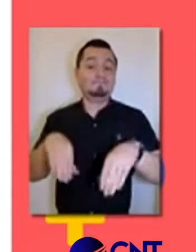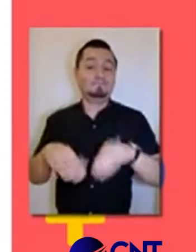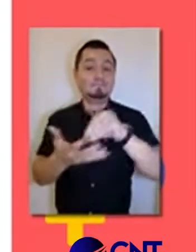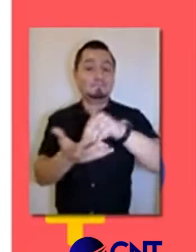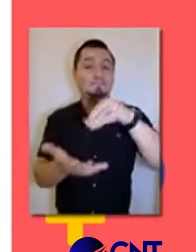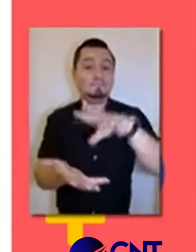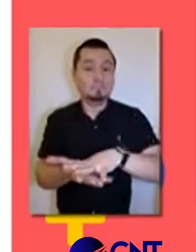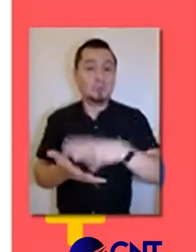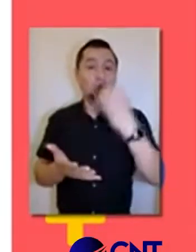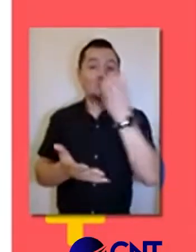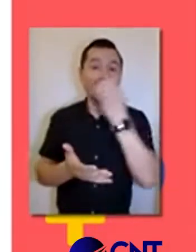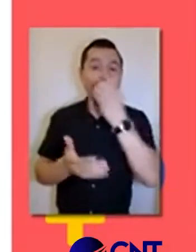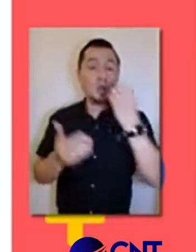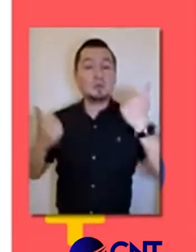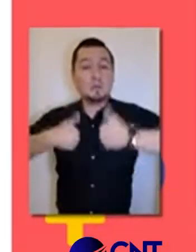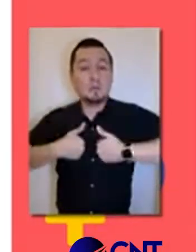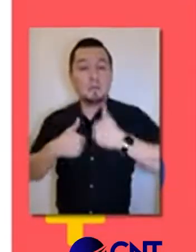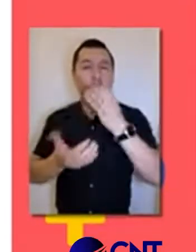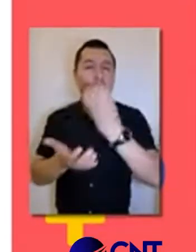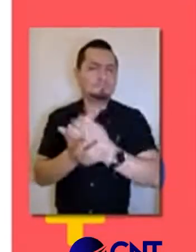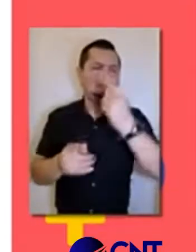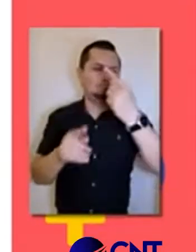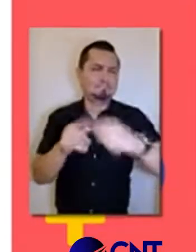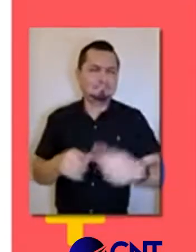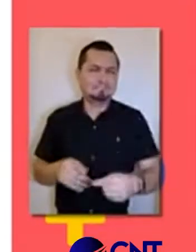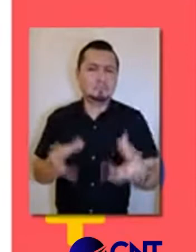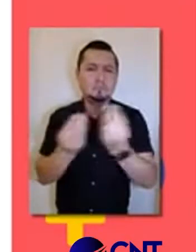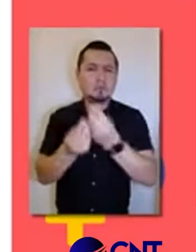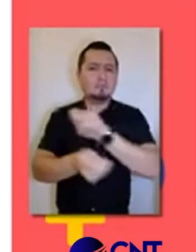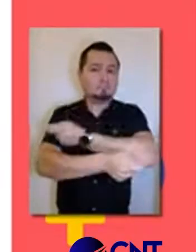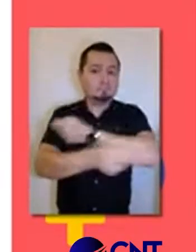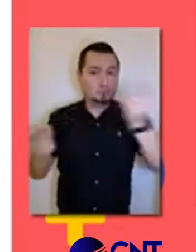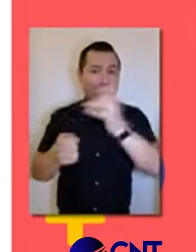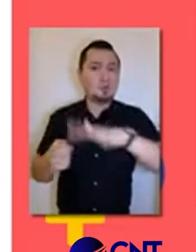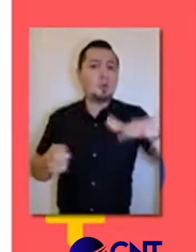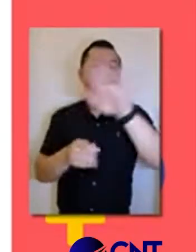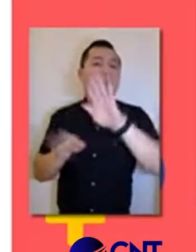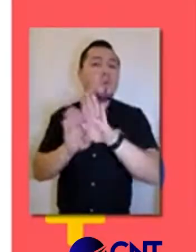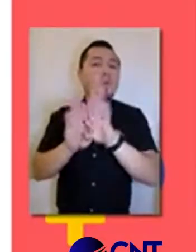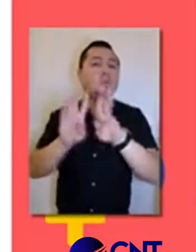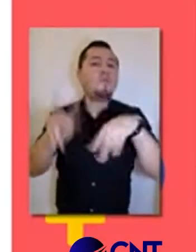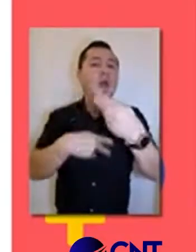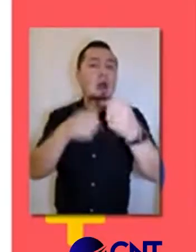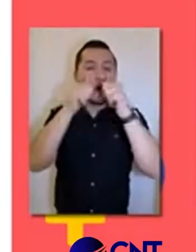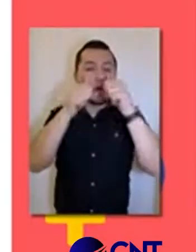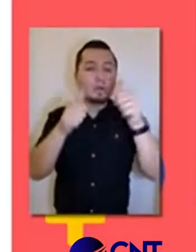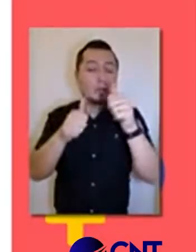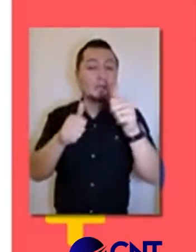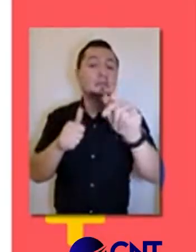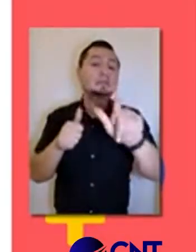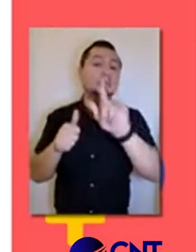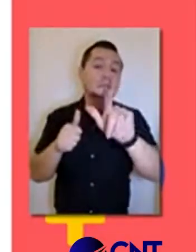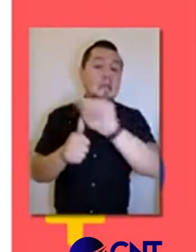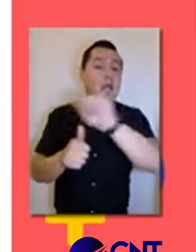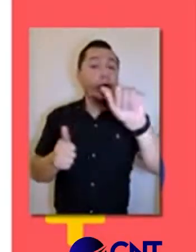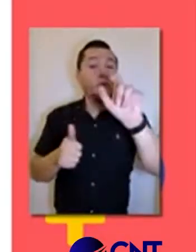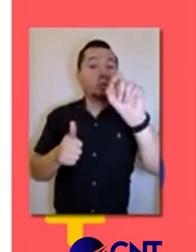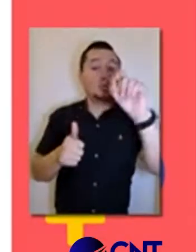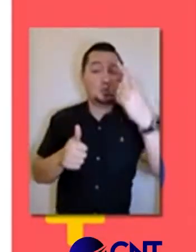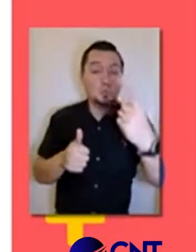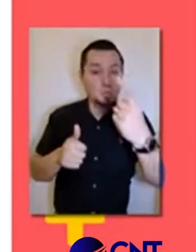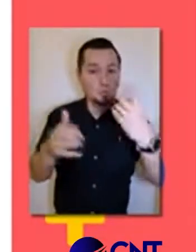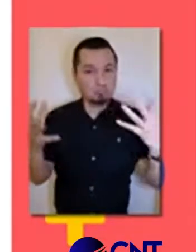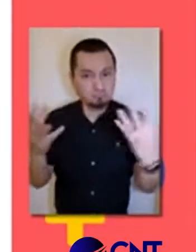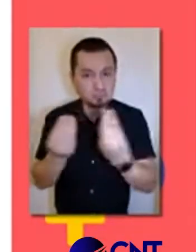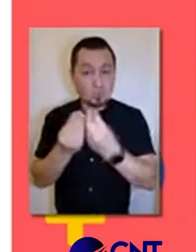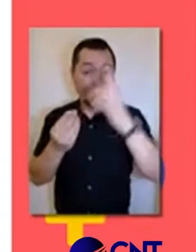entrega de útiles, mochilas, calzados y uniformes, que vamos a informar también cómo vamos con ese programa. Del 17 al 21 la sesión